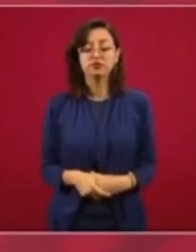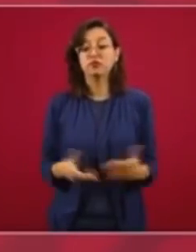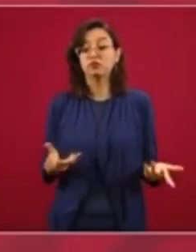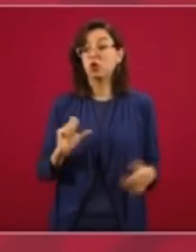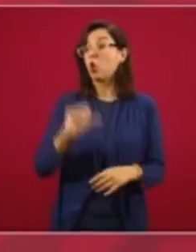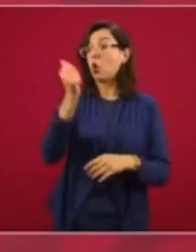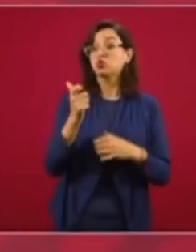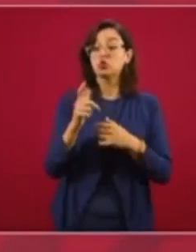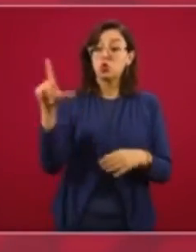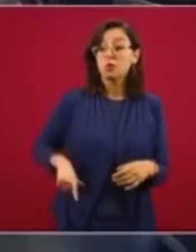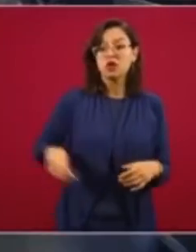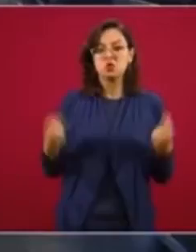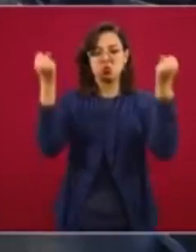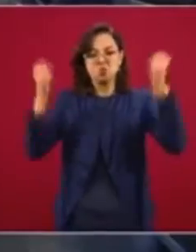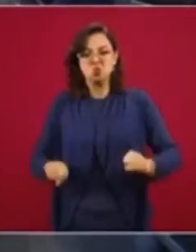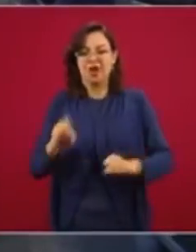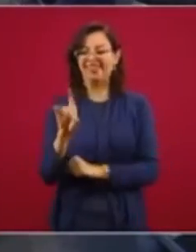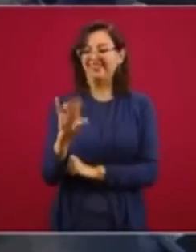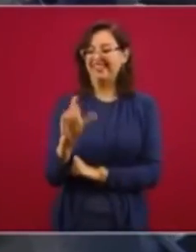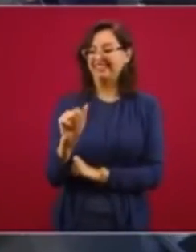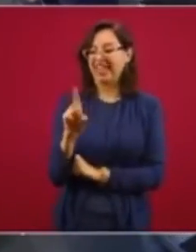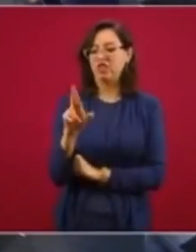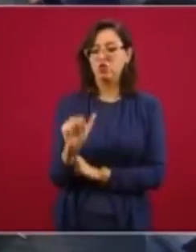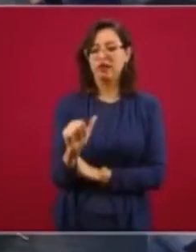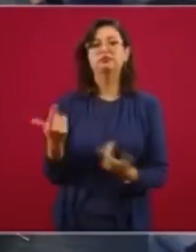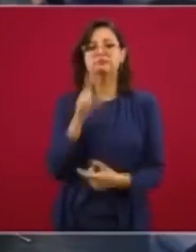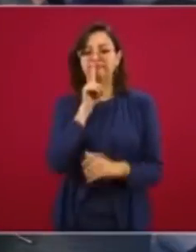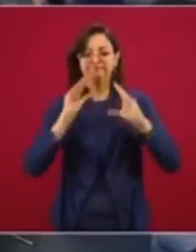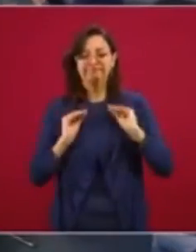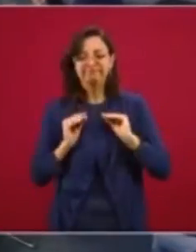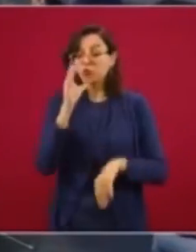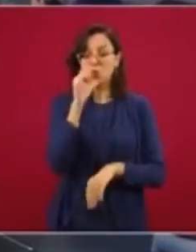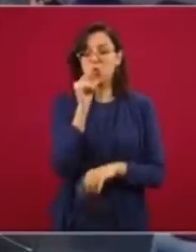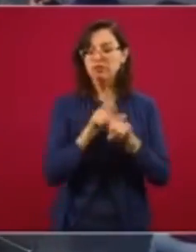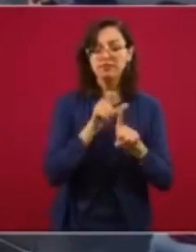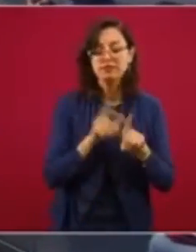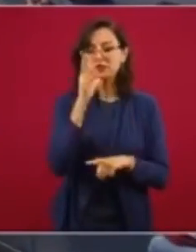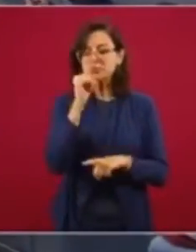dictaduras no se puede criticar. O se critica